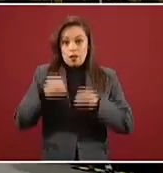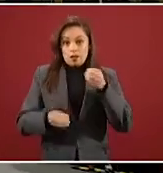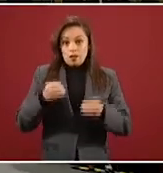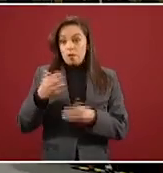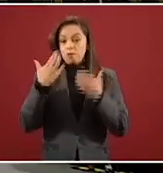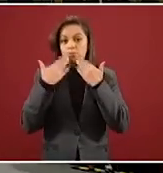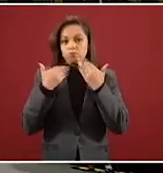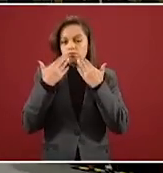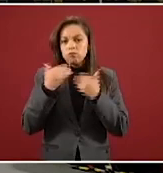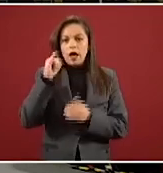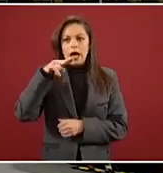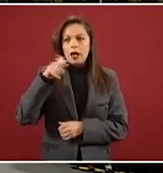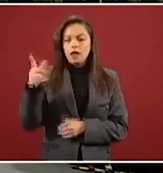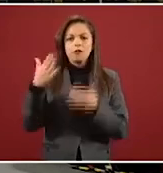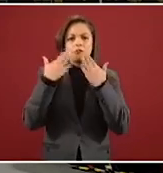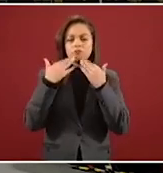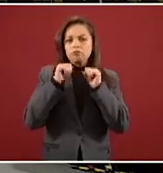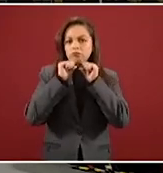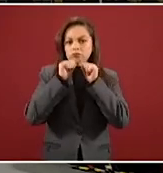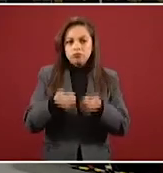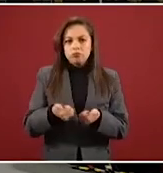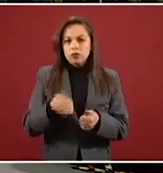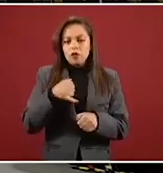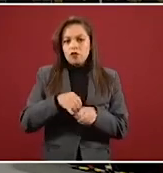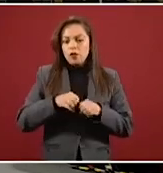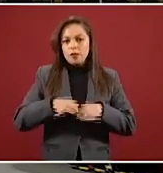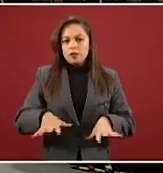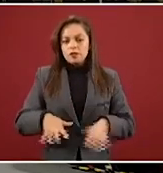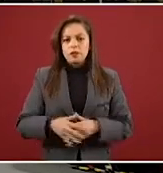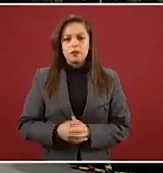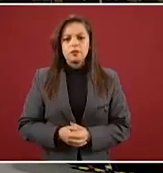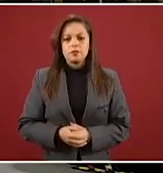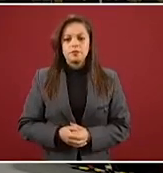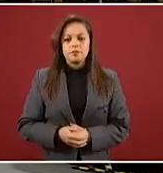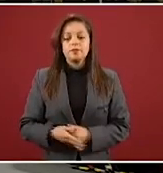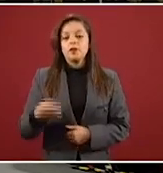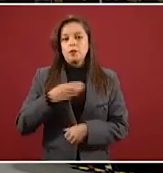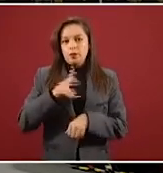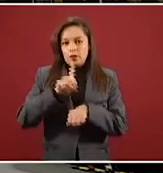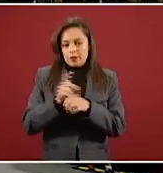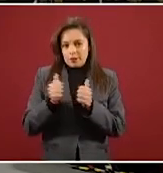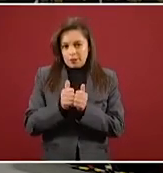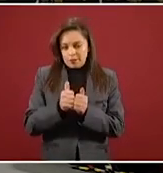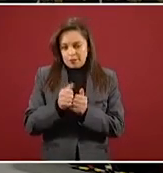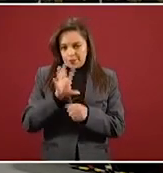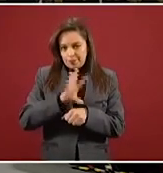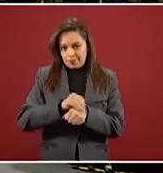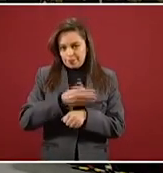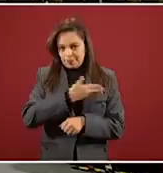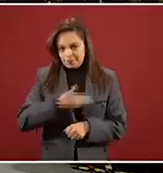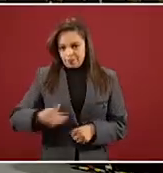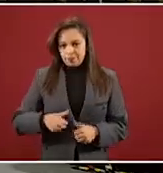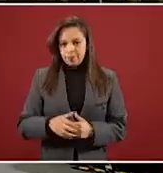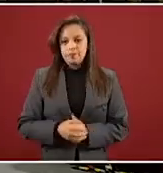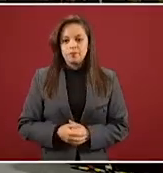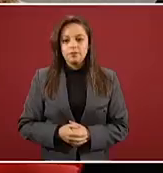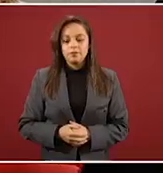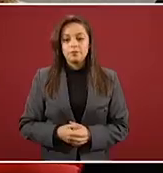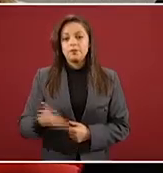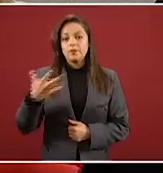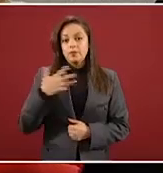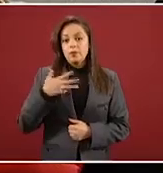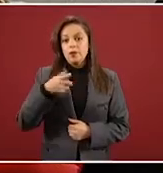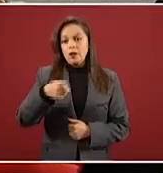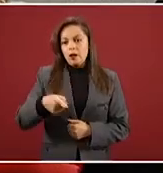ni... Explícalo nada más. Sí, buenos días, con permiso, señor presidente. Solo para explicar que hay un procedimiento administrativo que